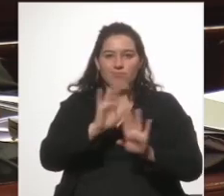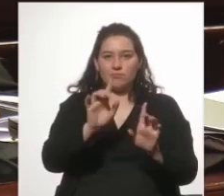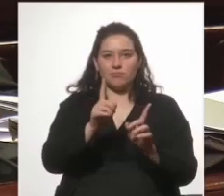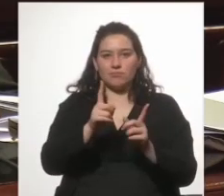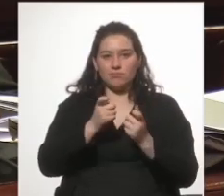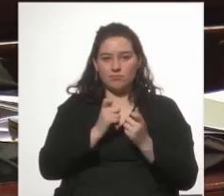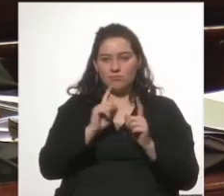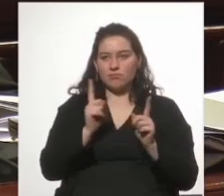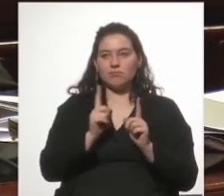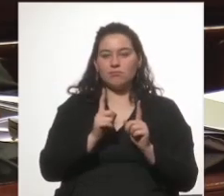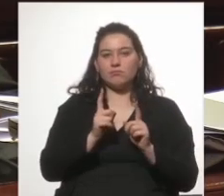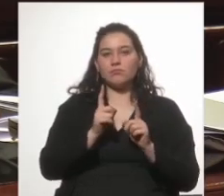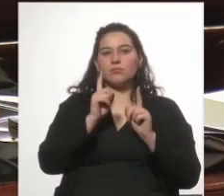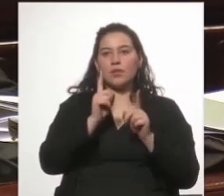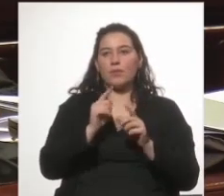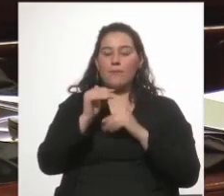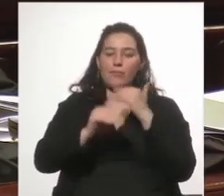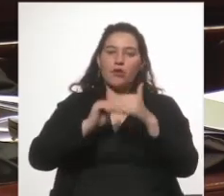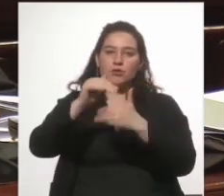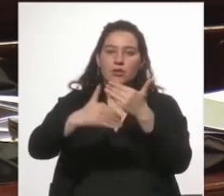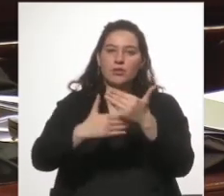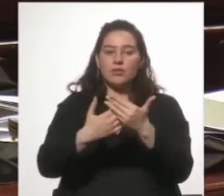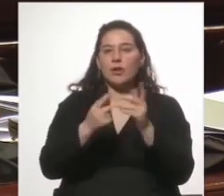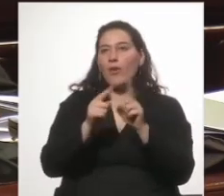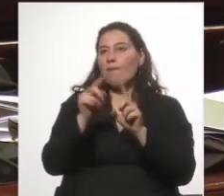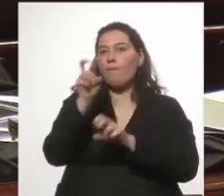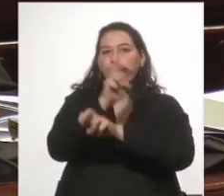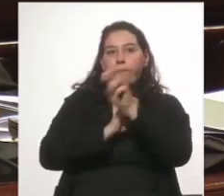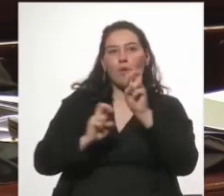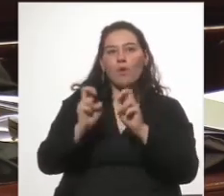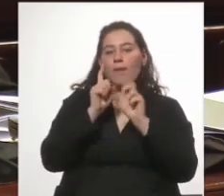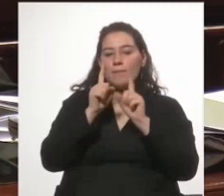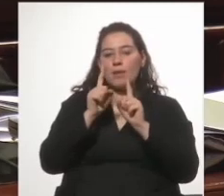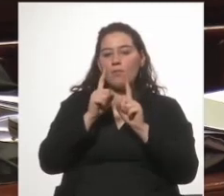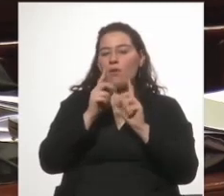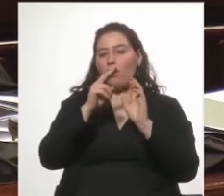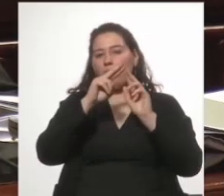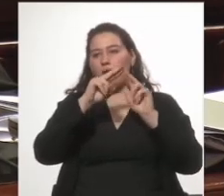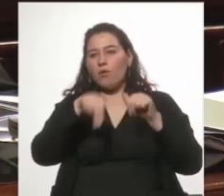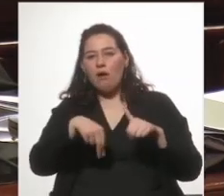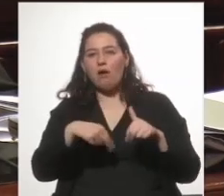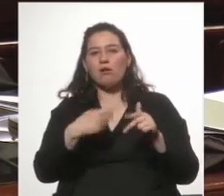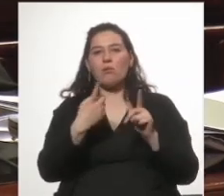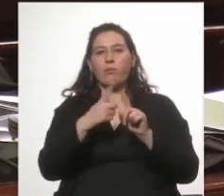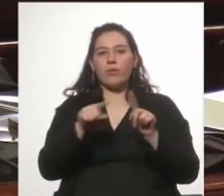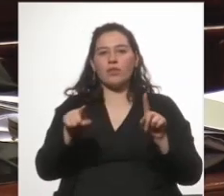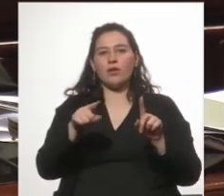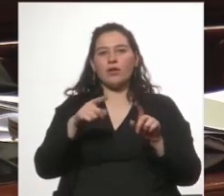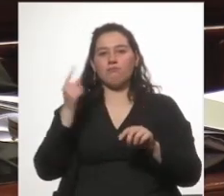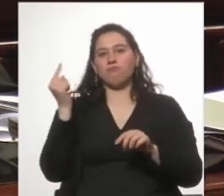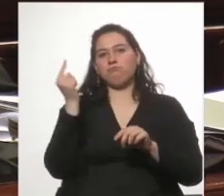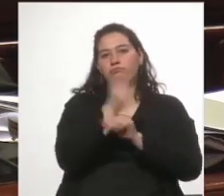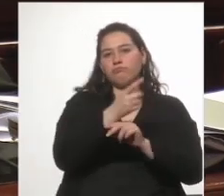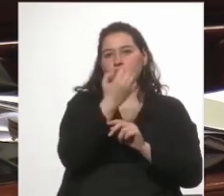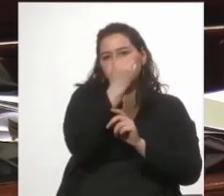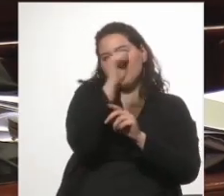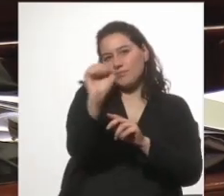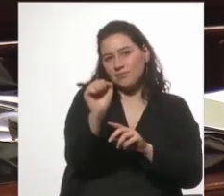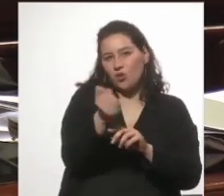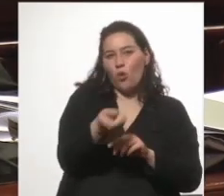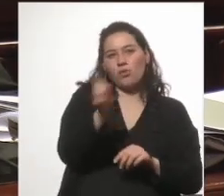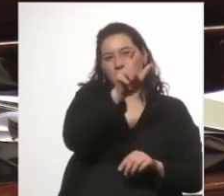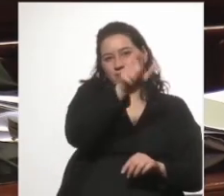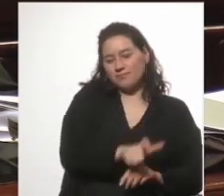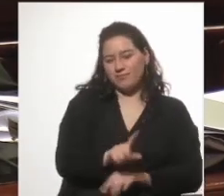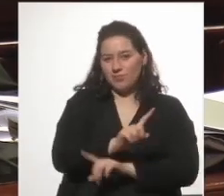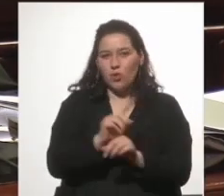de referencia e improcedente pretender que por una supuesta omisión se pueda imputar delito alguno.